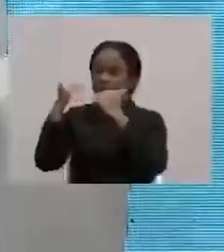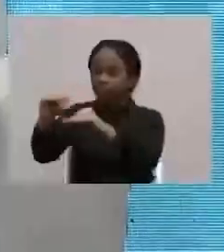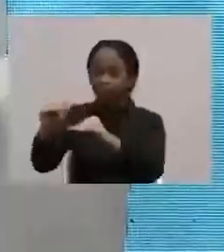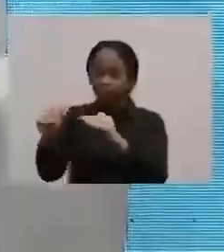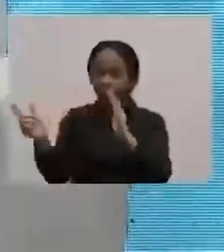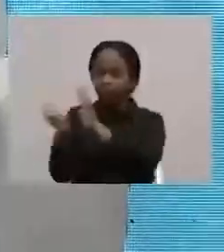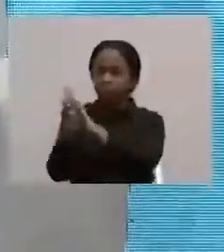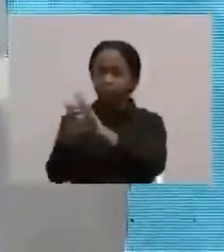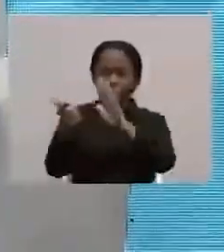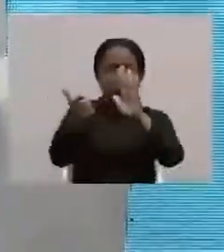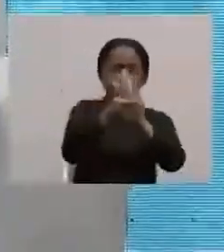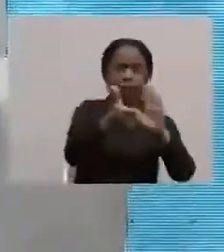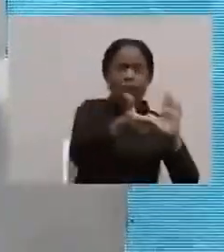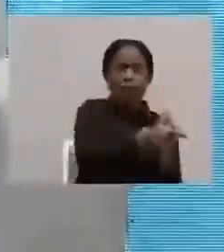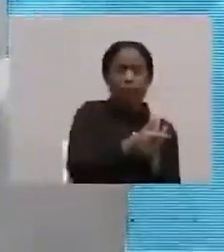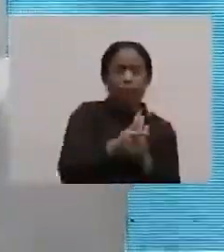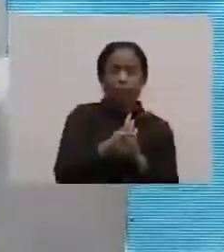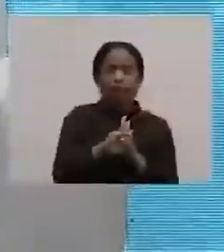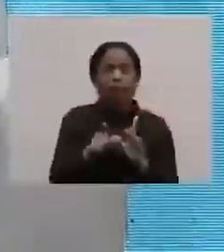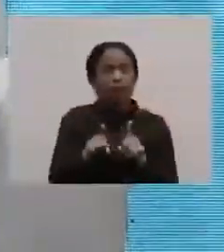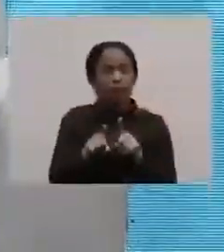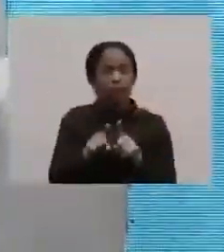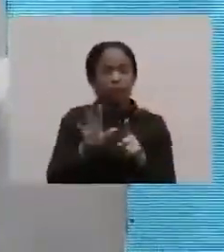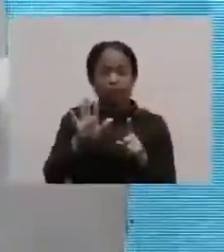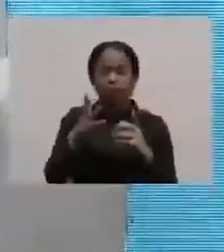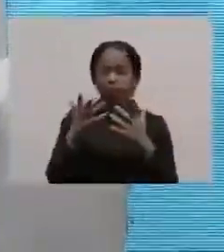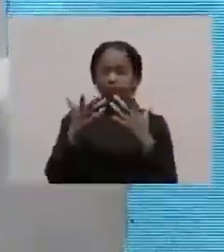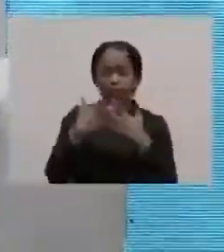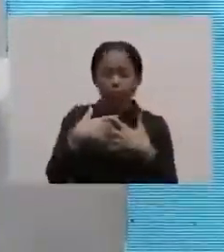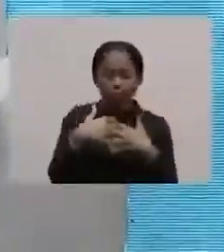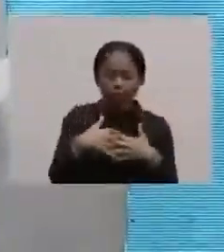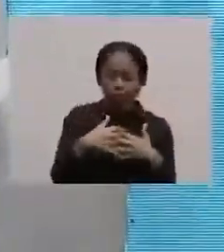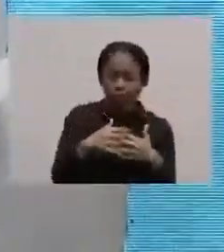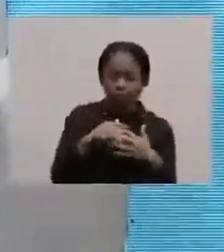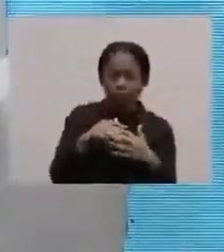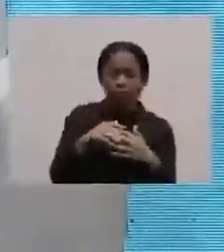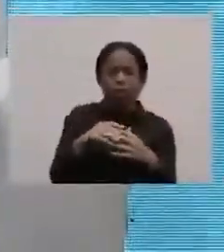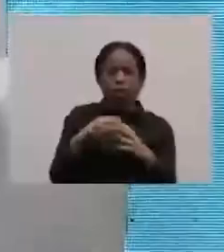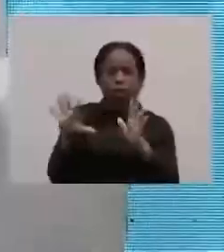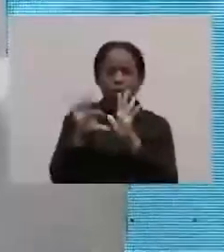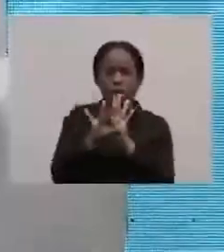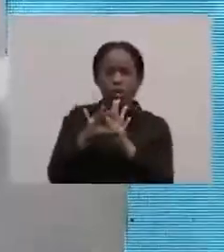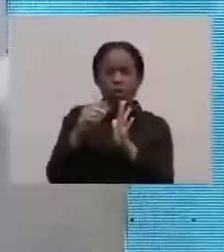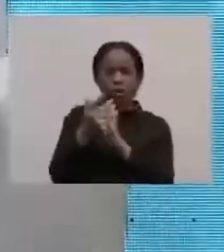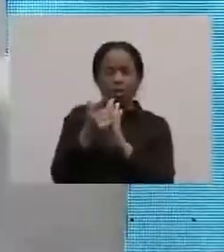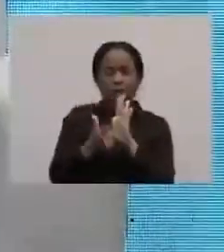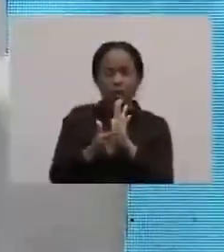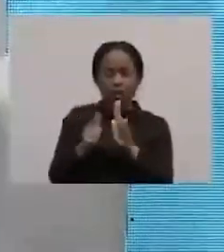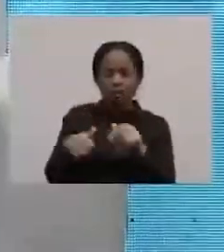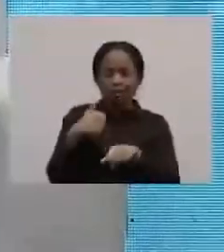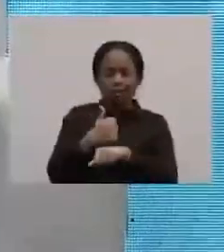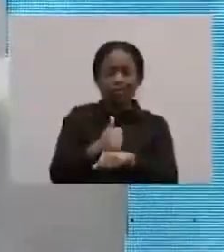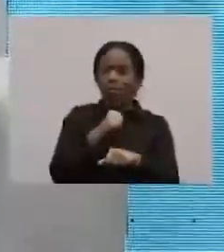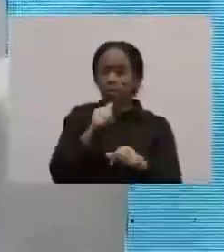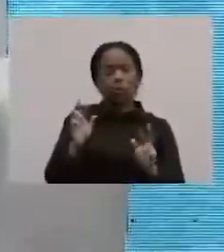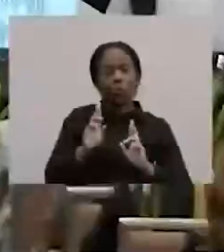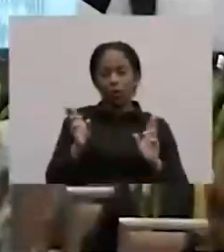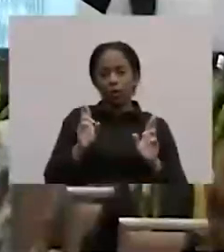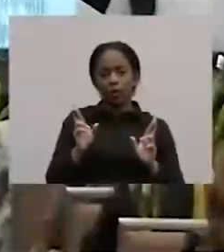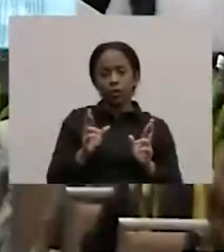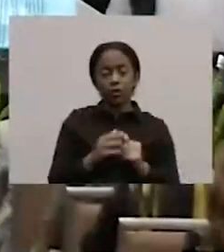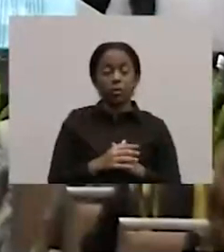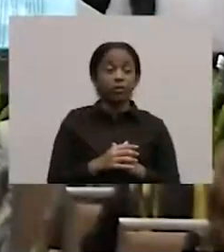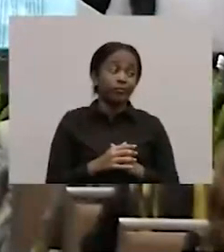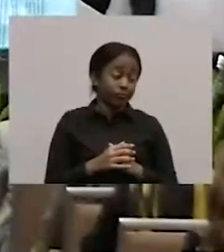los mecanismos que tienen nuestras legislaciones no están preparados para un sistema de esa naturaleza. O sea que usted